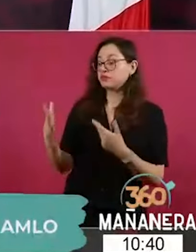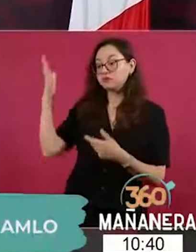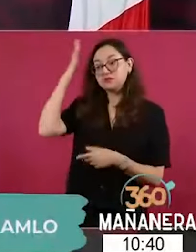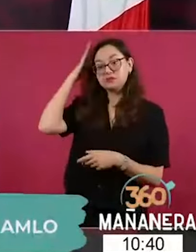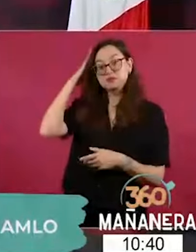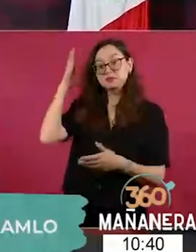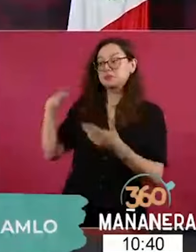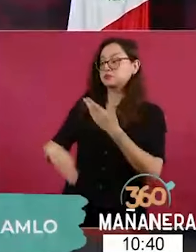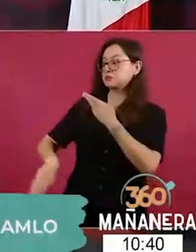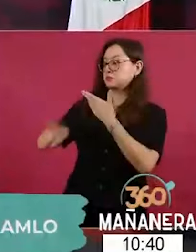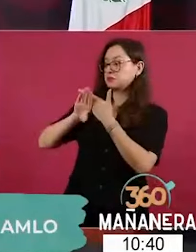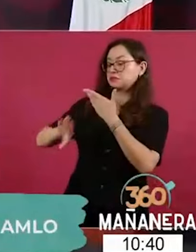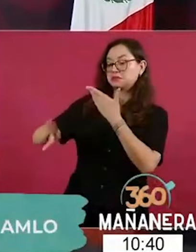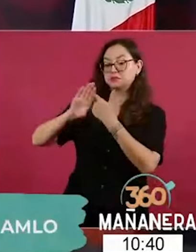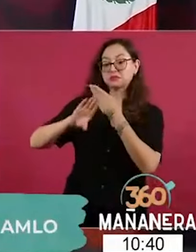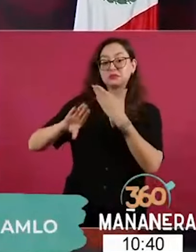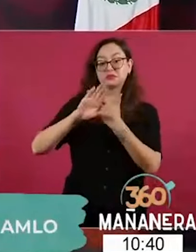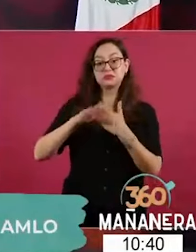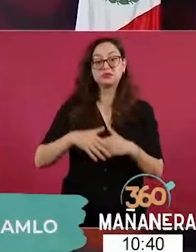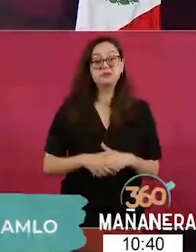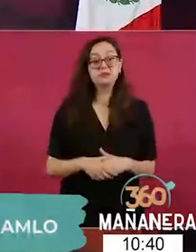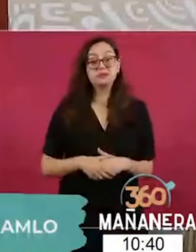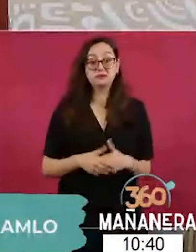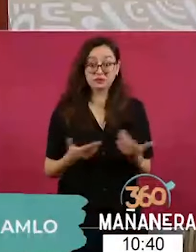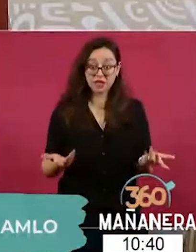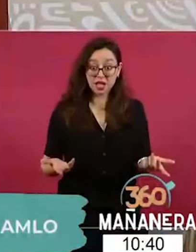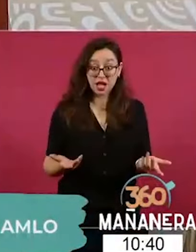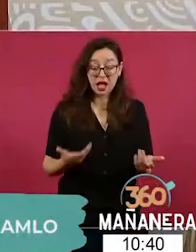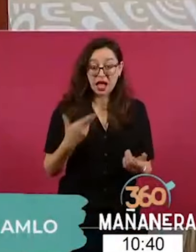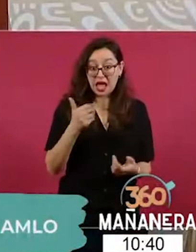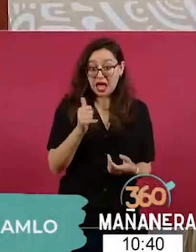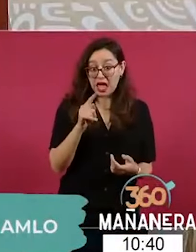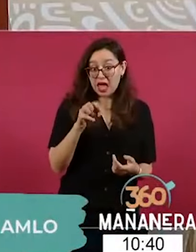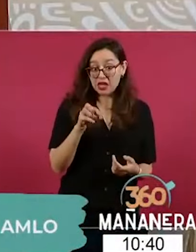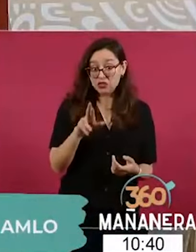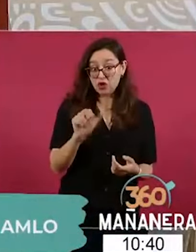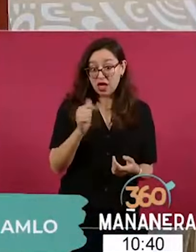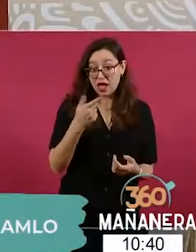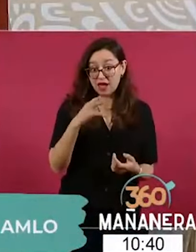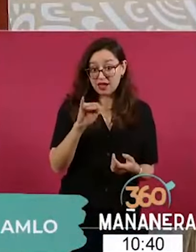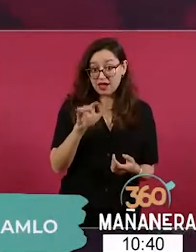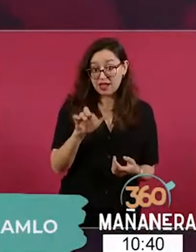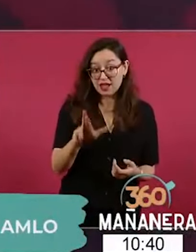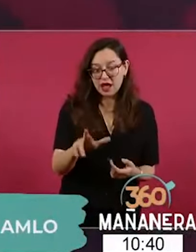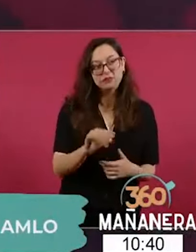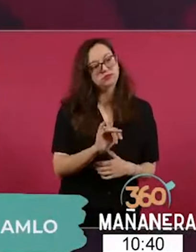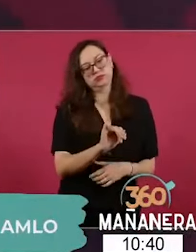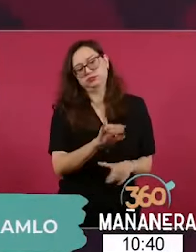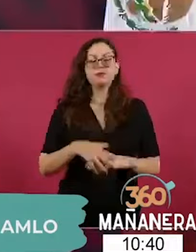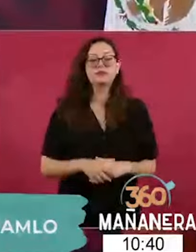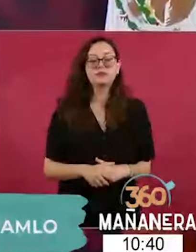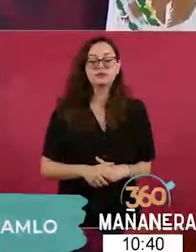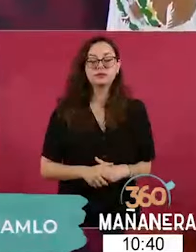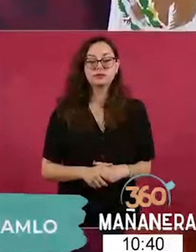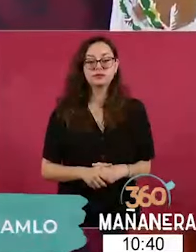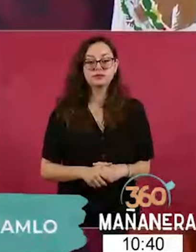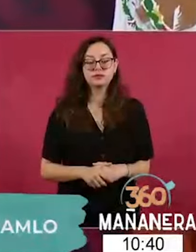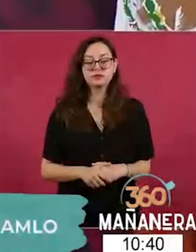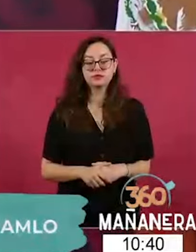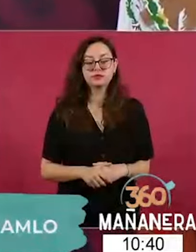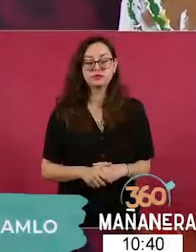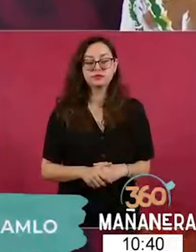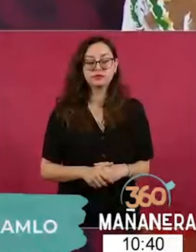partidos Héctor Aguilar también sí y krause